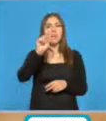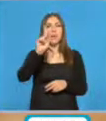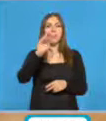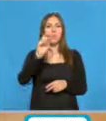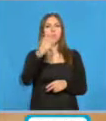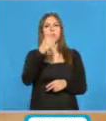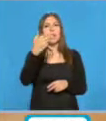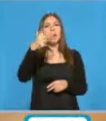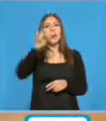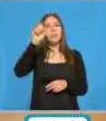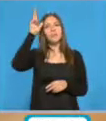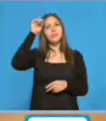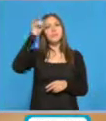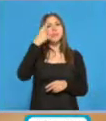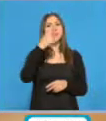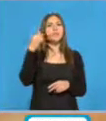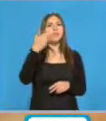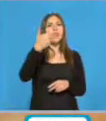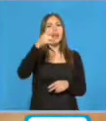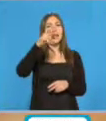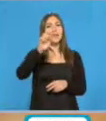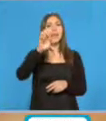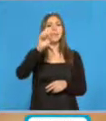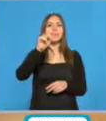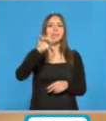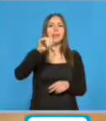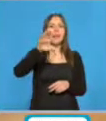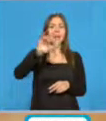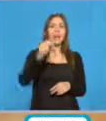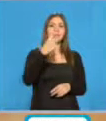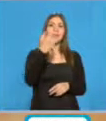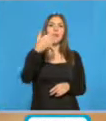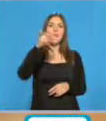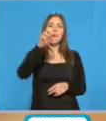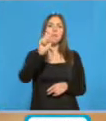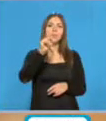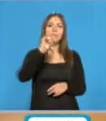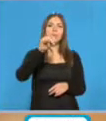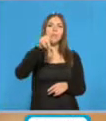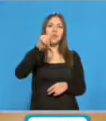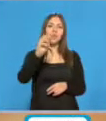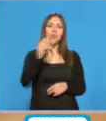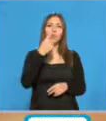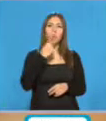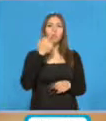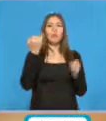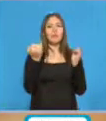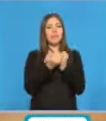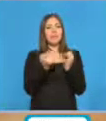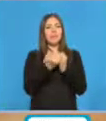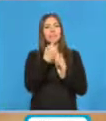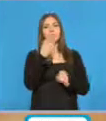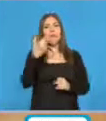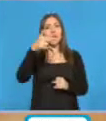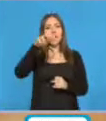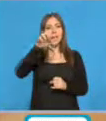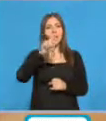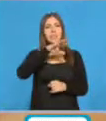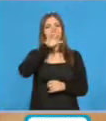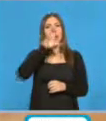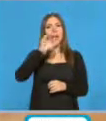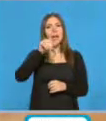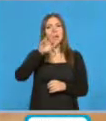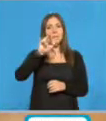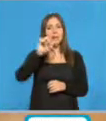apio, 100 gramos de zanahoria, 100 gramos de espinaca, 100 gramos de pimiento rojo y también 100 gramos de cebolla